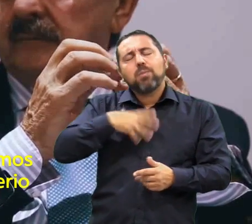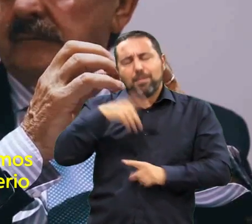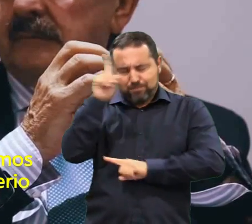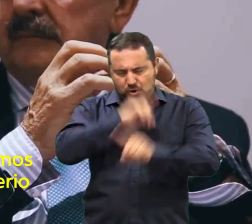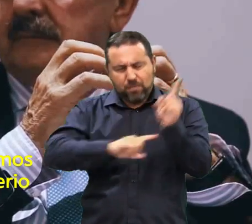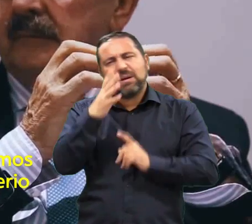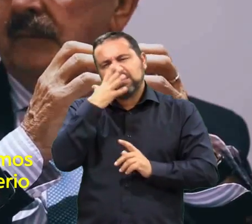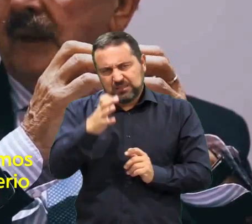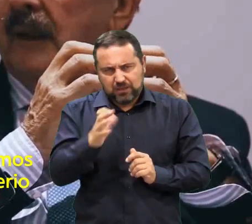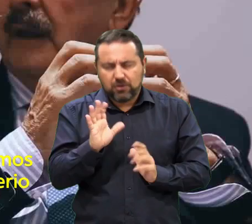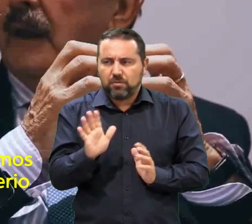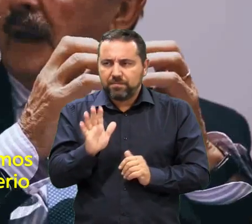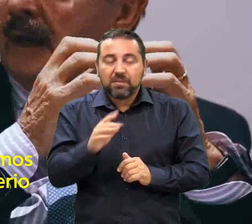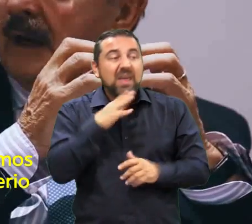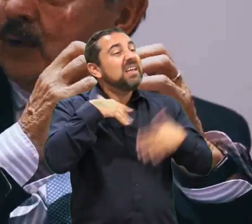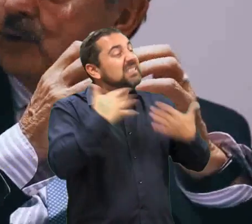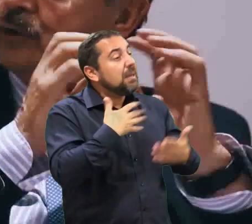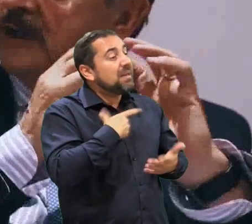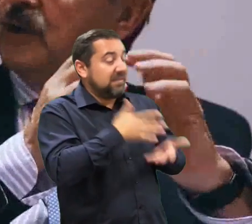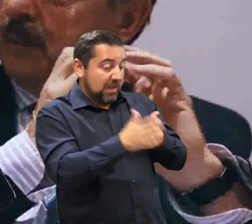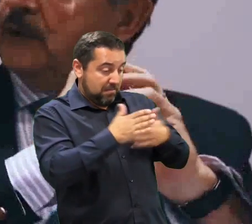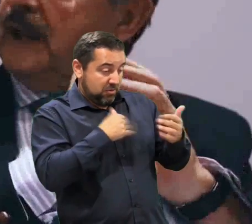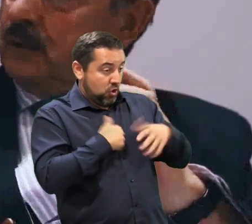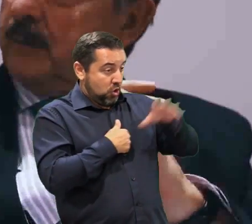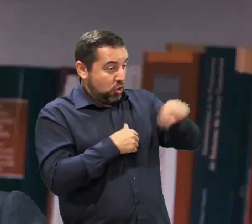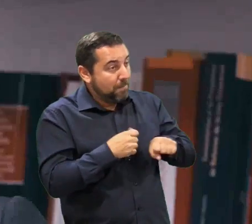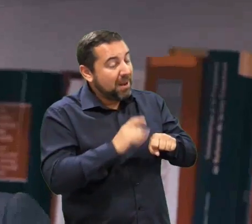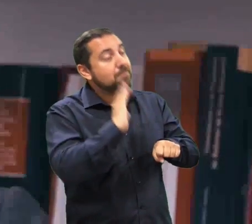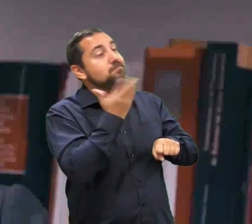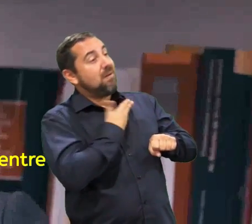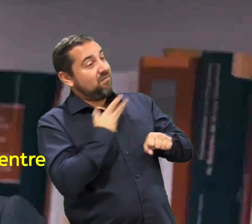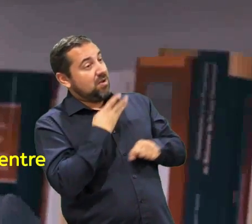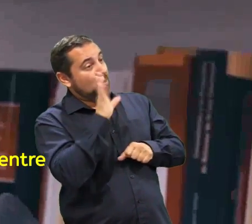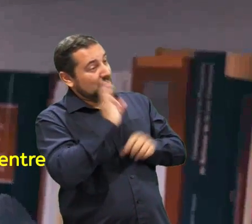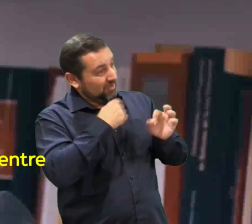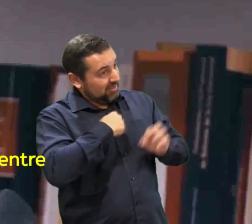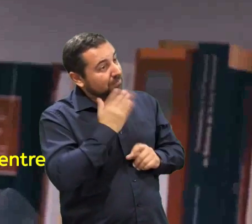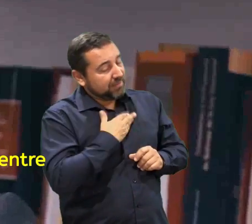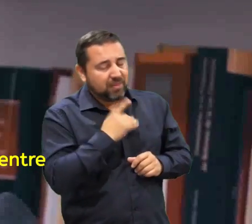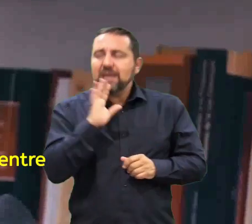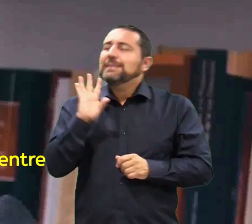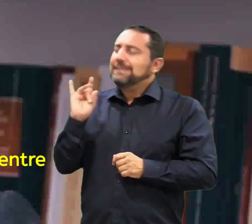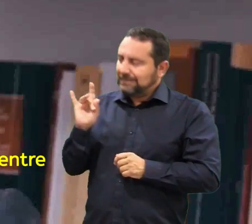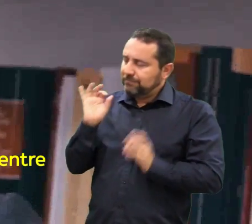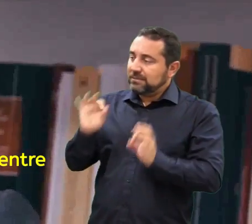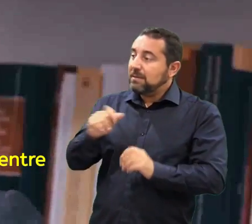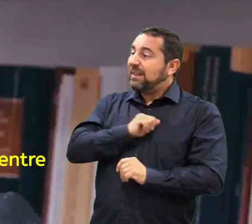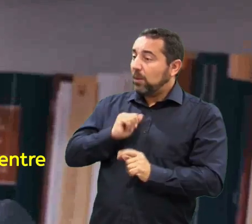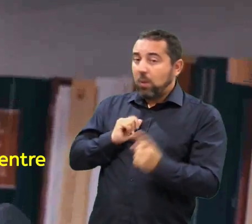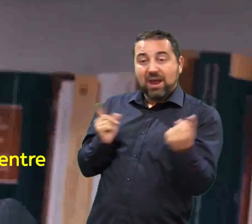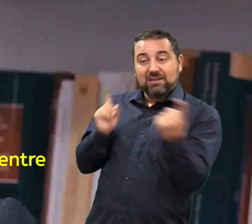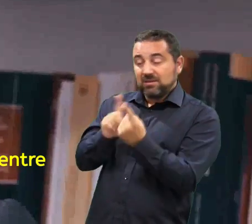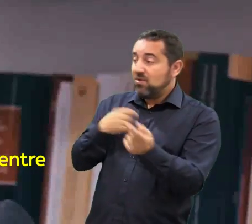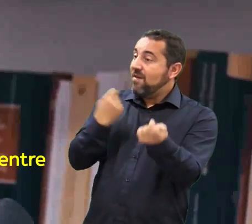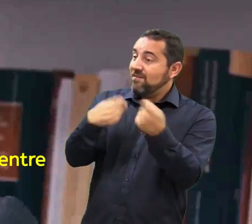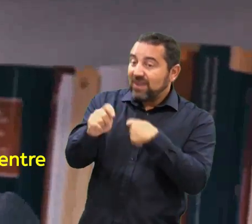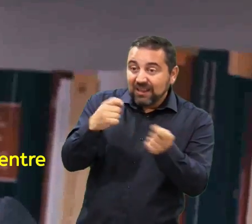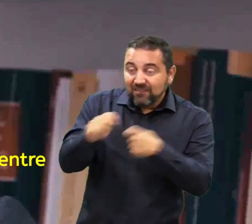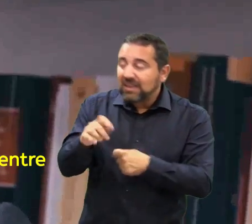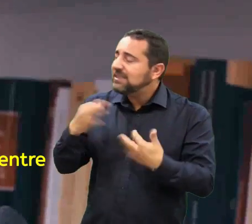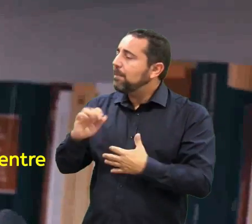porque si no, puede surgir un problema serio. El coste lo soporta el comprador. Ese sí. Ese 4% va al comprador